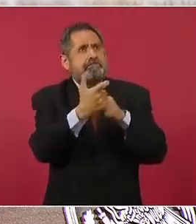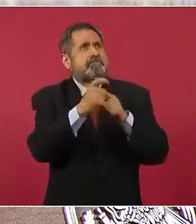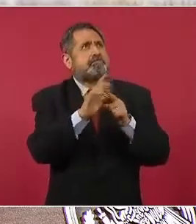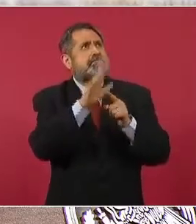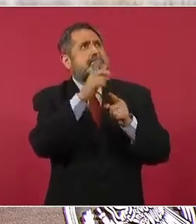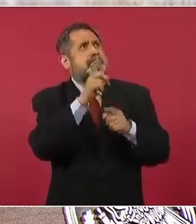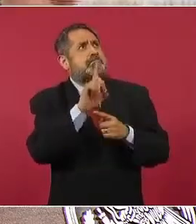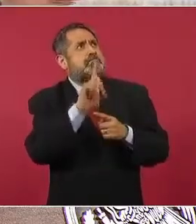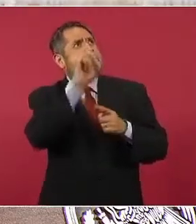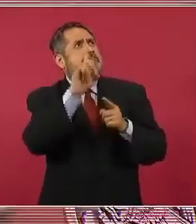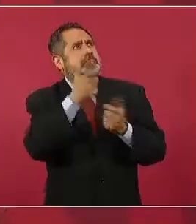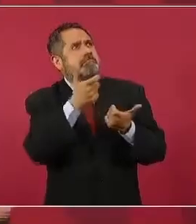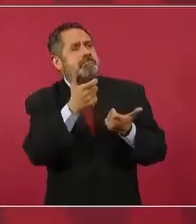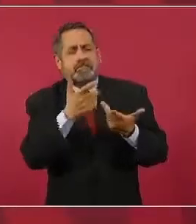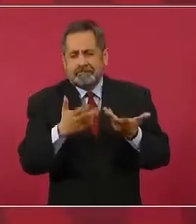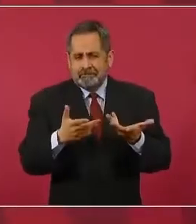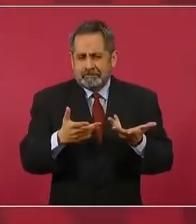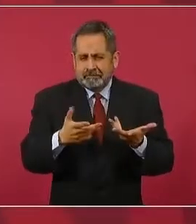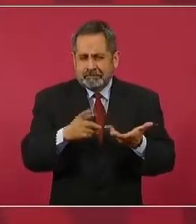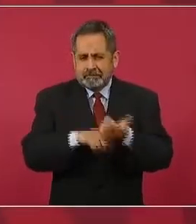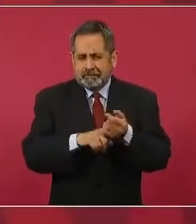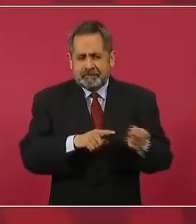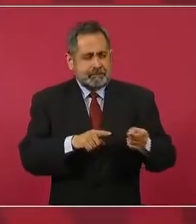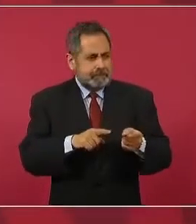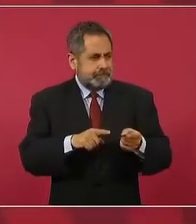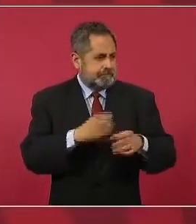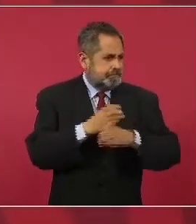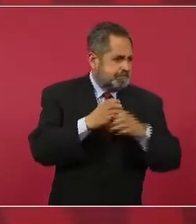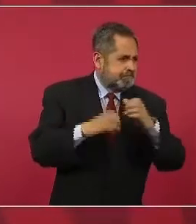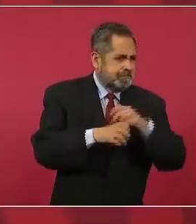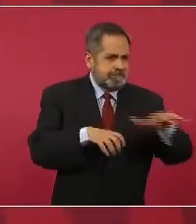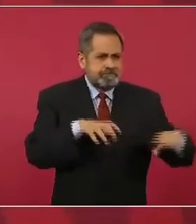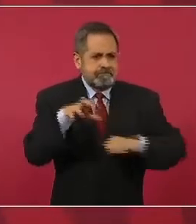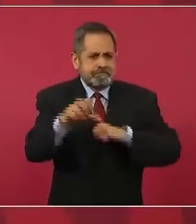porque ellos no tienen